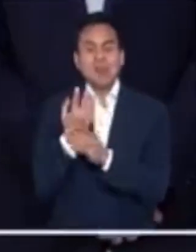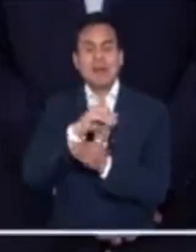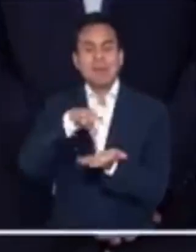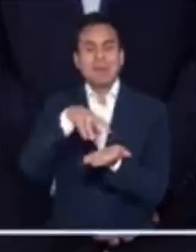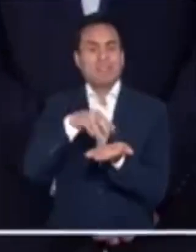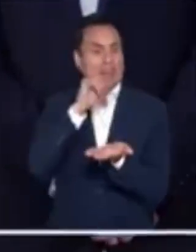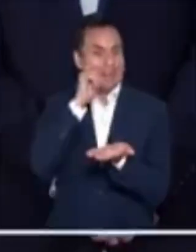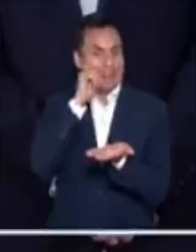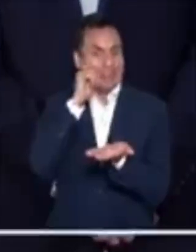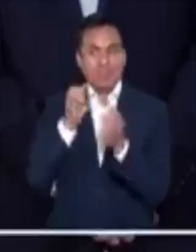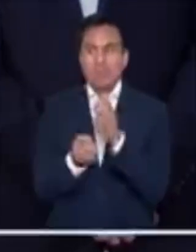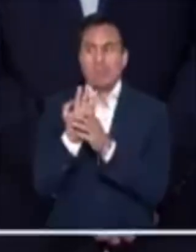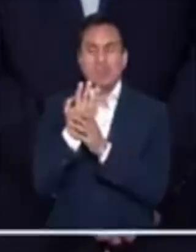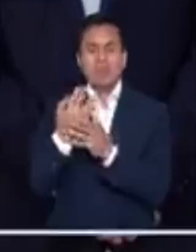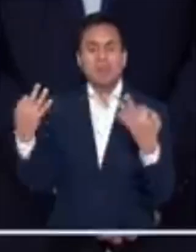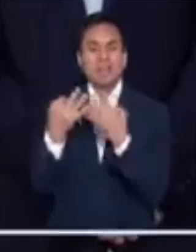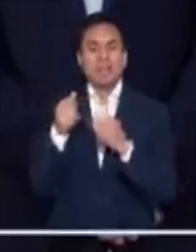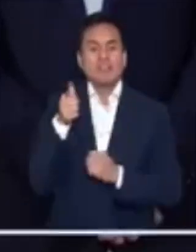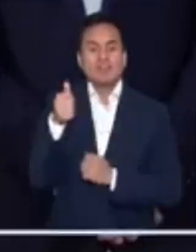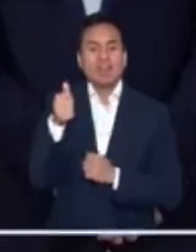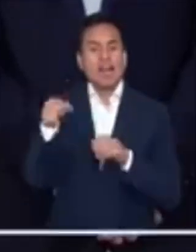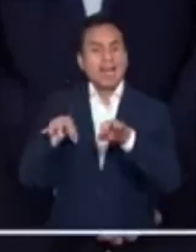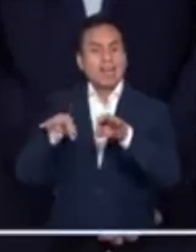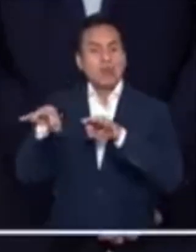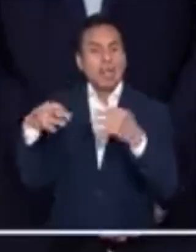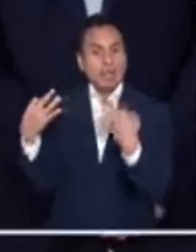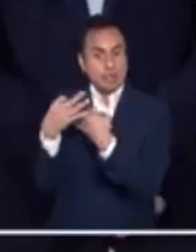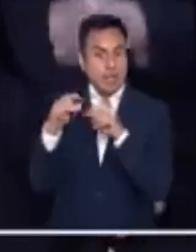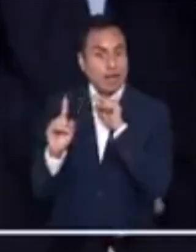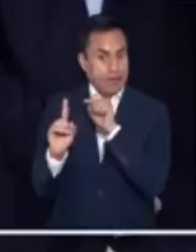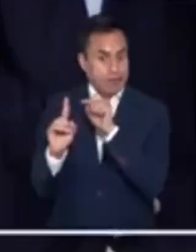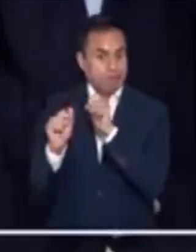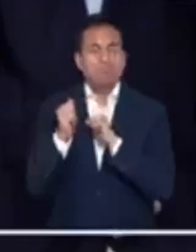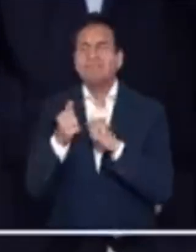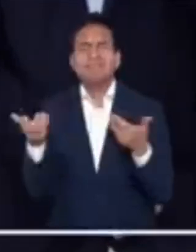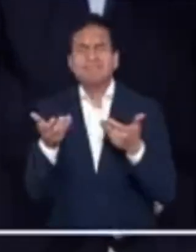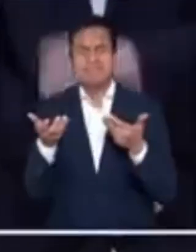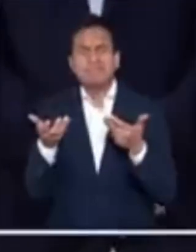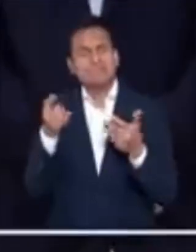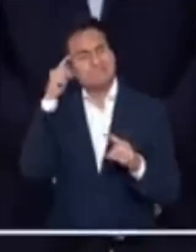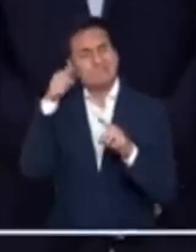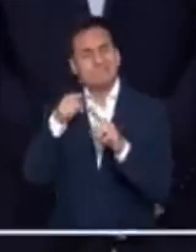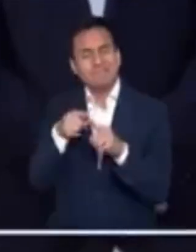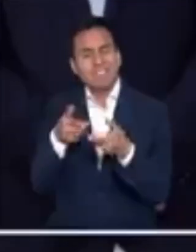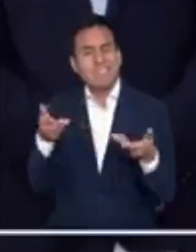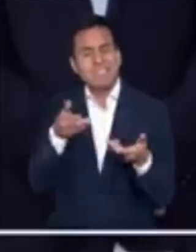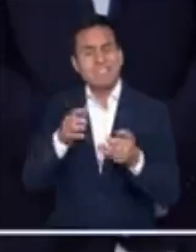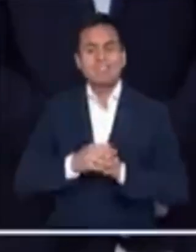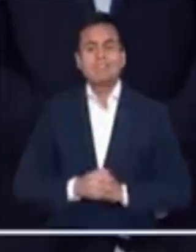Plaza Italia que nos explicaba la directora de Arquitectura y que tiene por